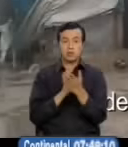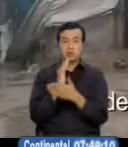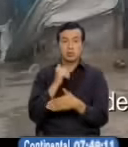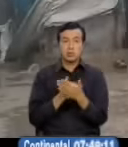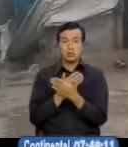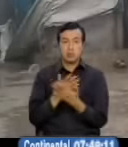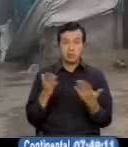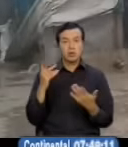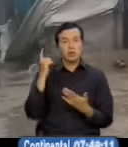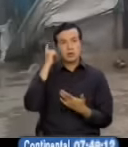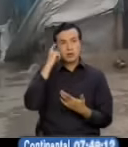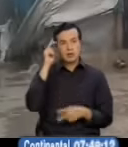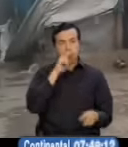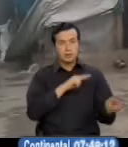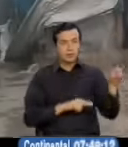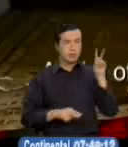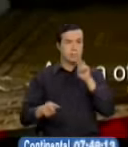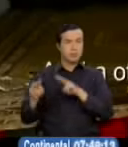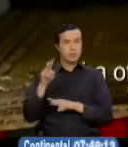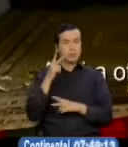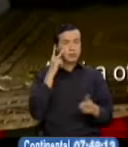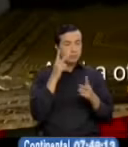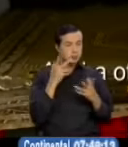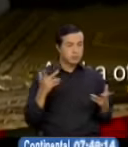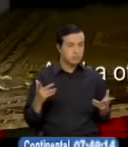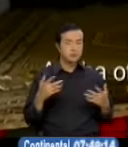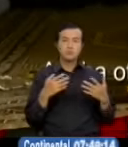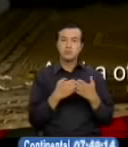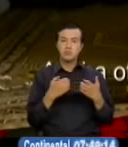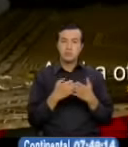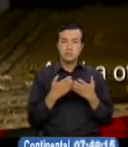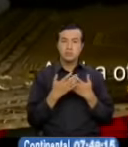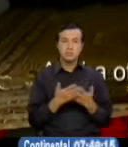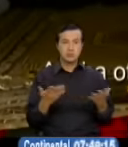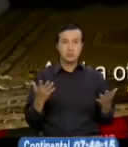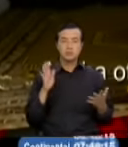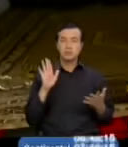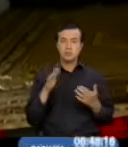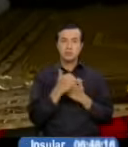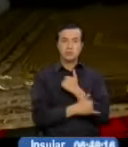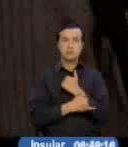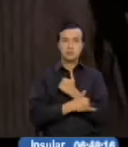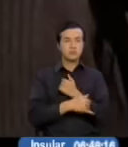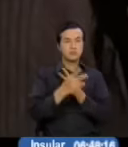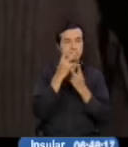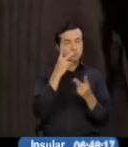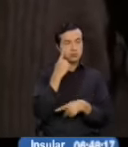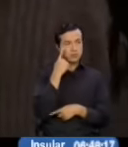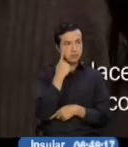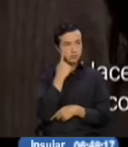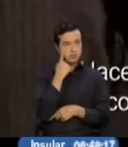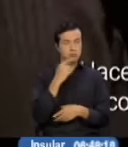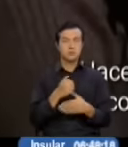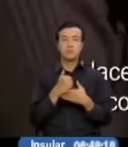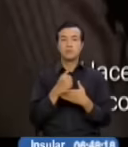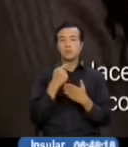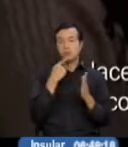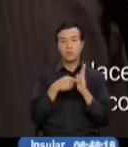accesibilidad, tiene previsto evaluar y mejorar la respuesta de sus equipos desplazados en dicha nación, los cuales se preocupan de ayudar en temas